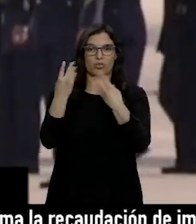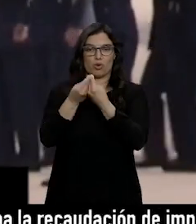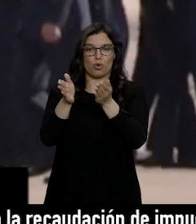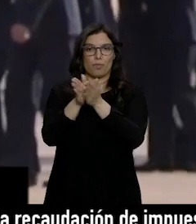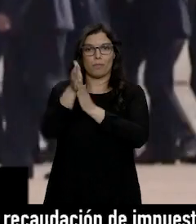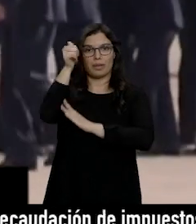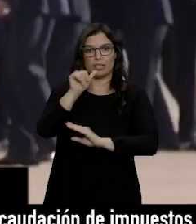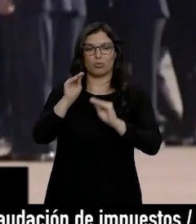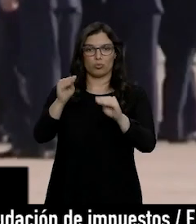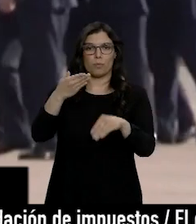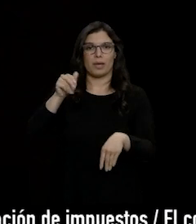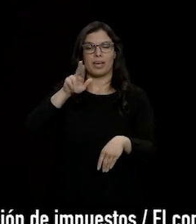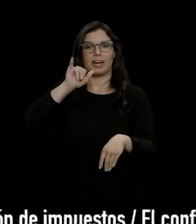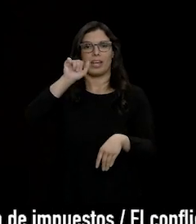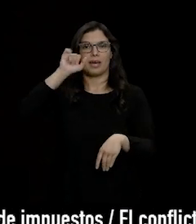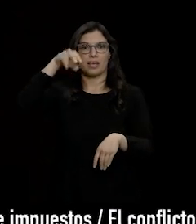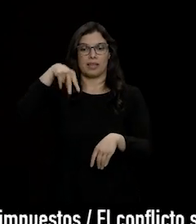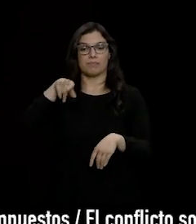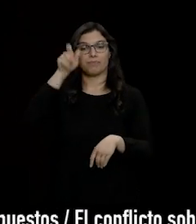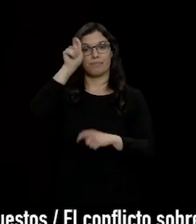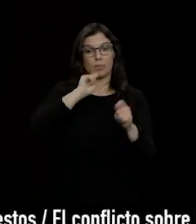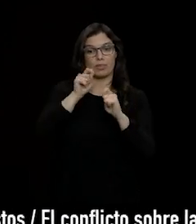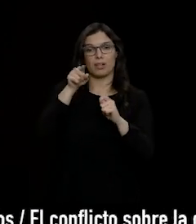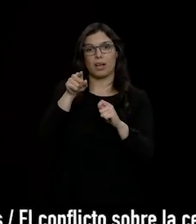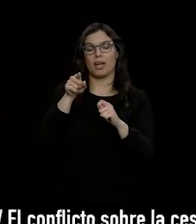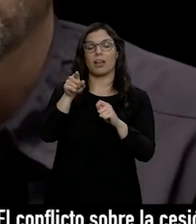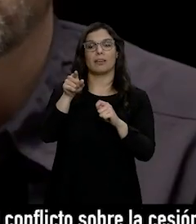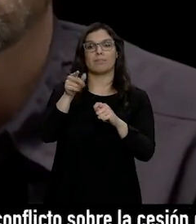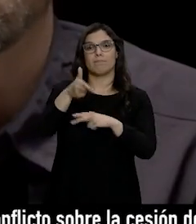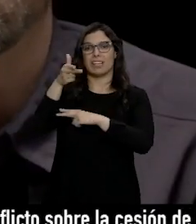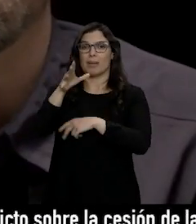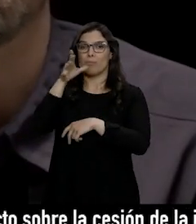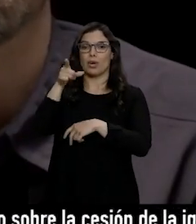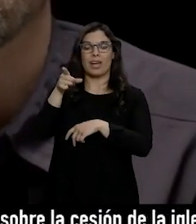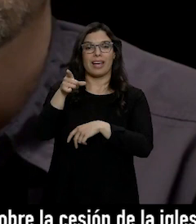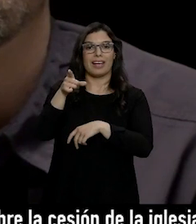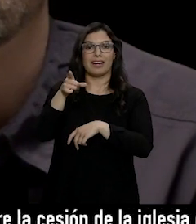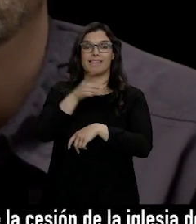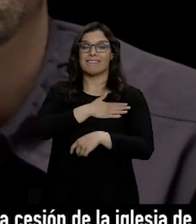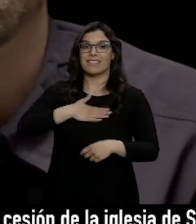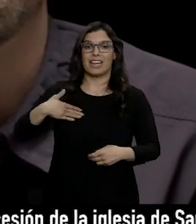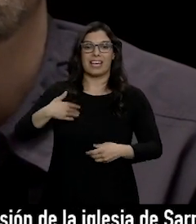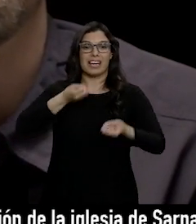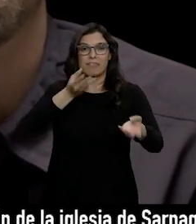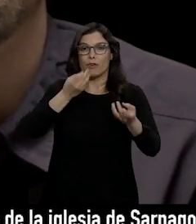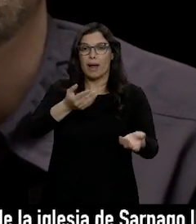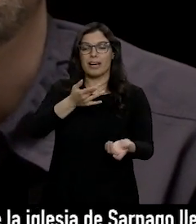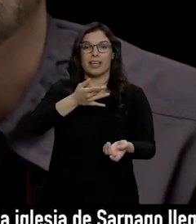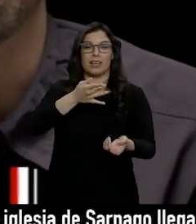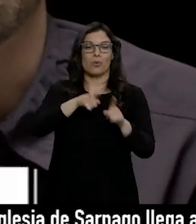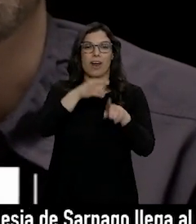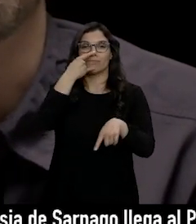compañero David Beriaín. Roberto perdió la vida por informar y amar al periodismo, algo que siempre quedará presente con